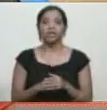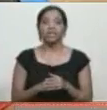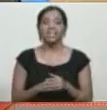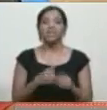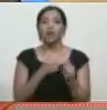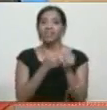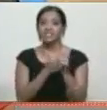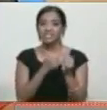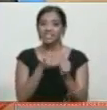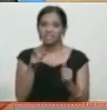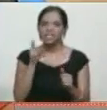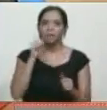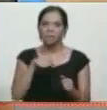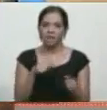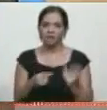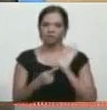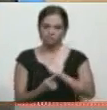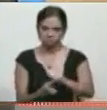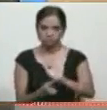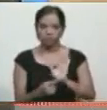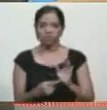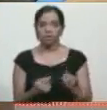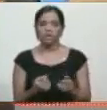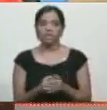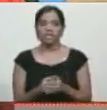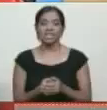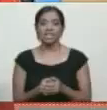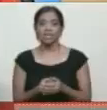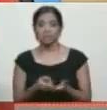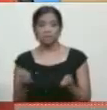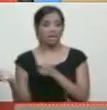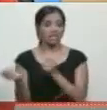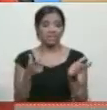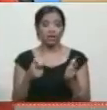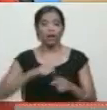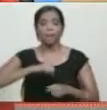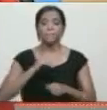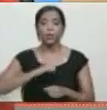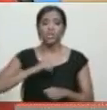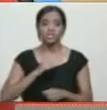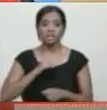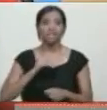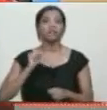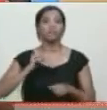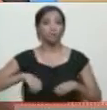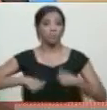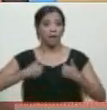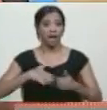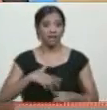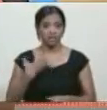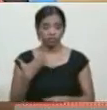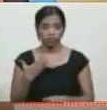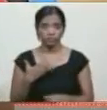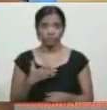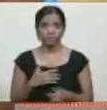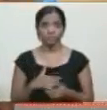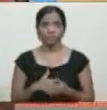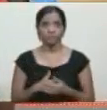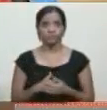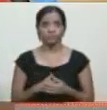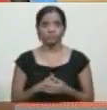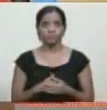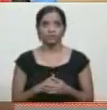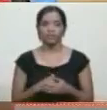con eso. Y me echaron a la policía, que fue lo más arrecho. ¿Ves? Entonces, yo